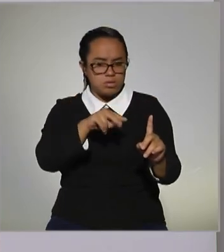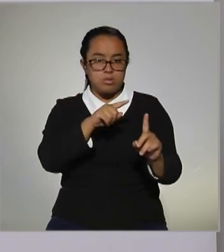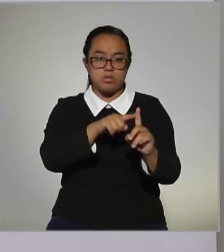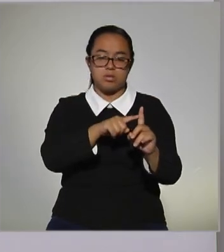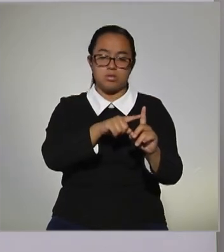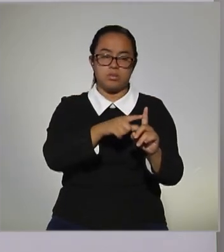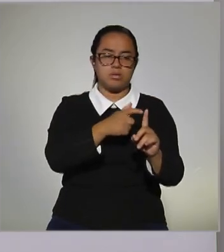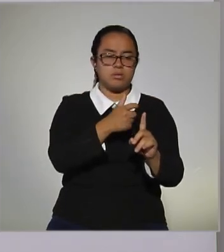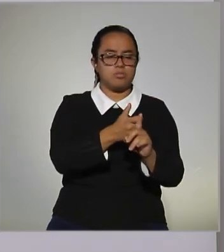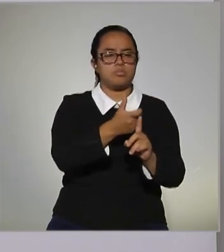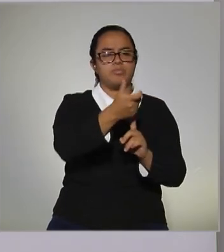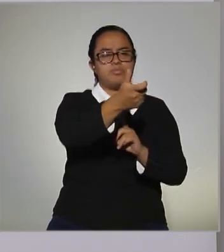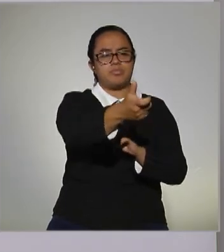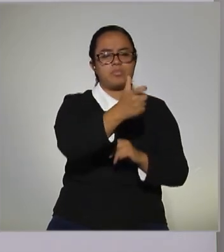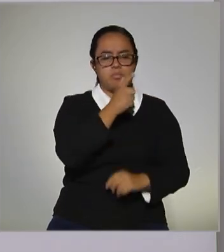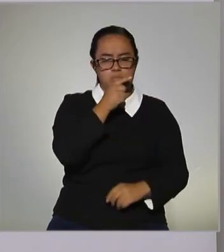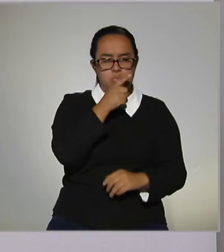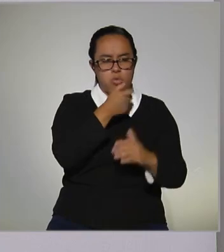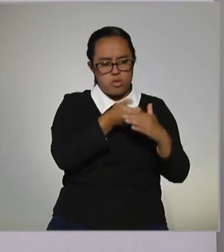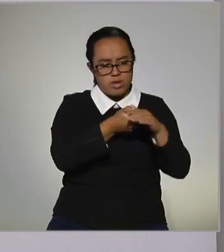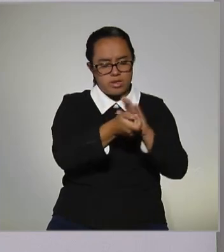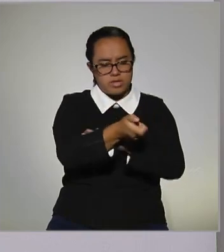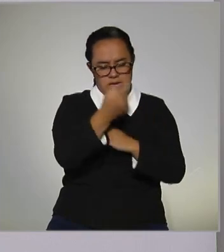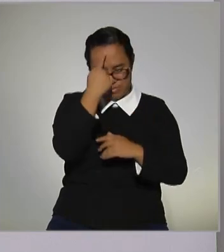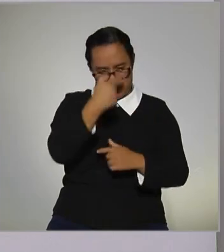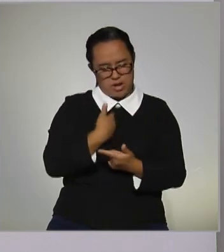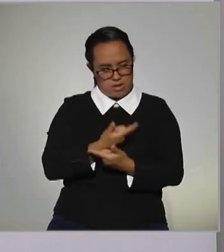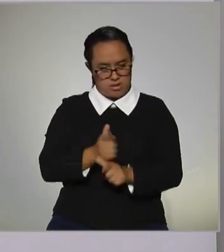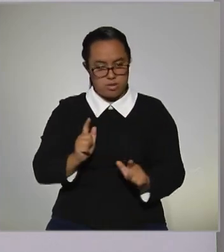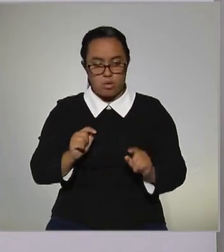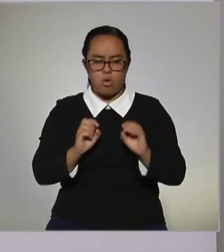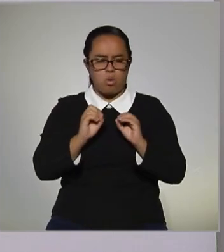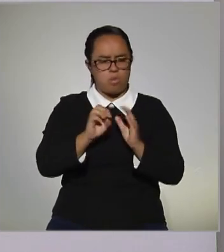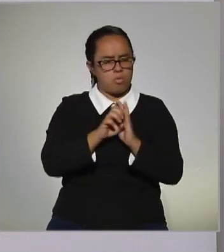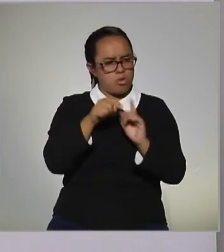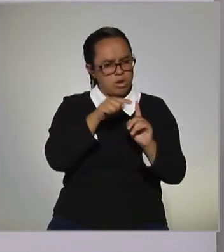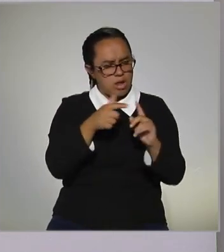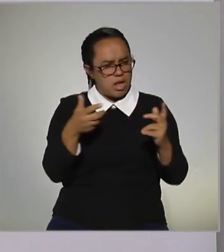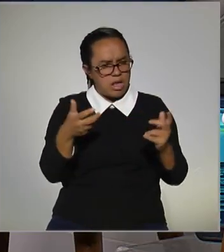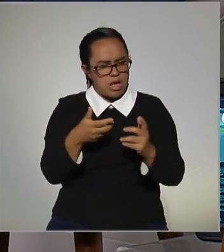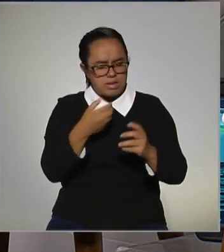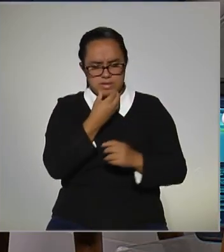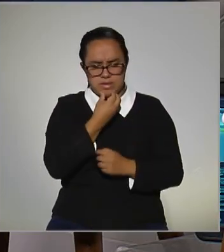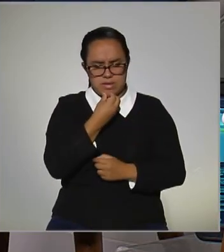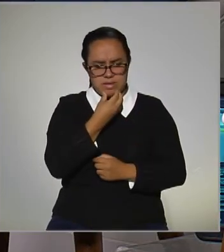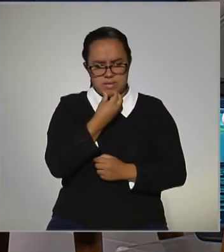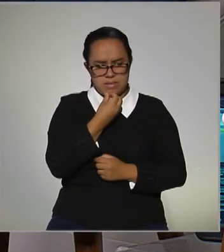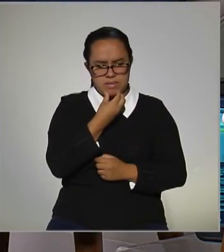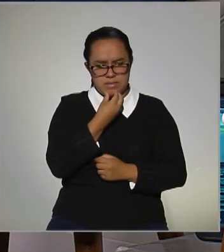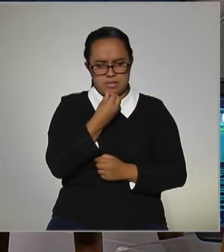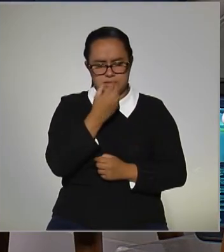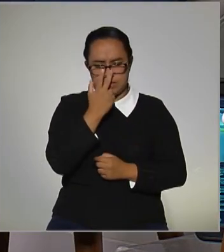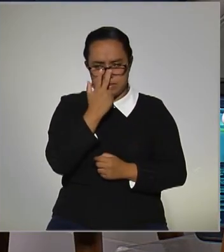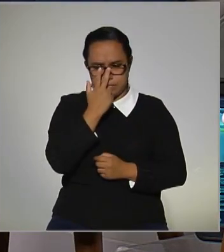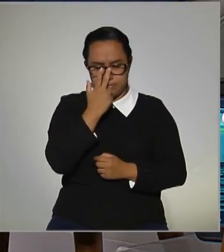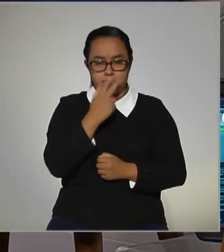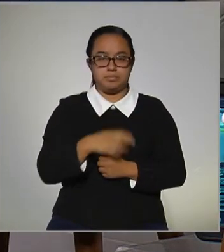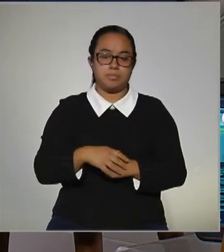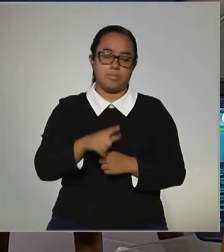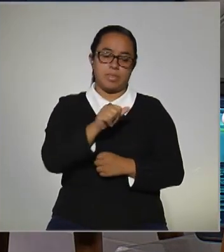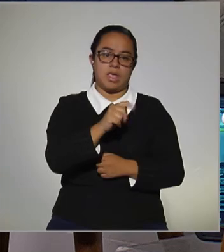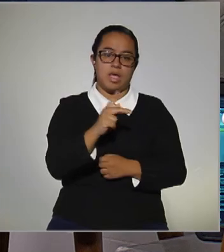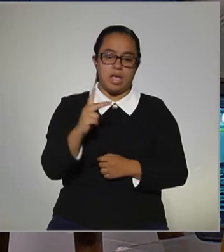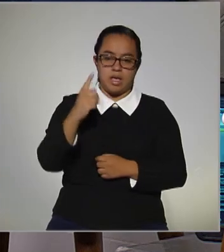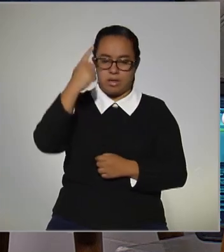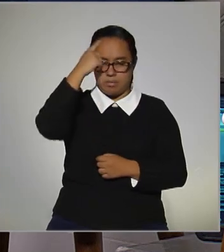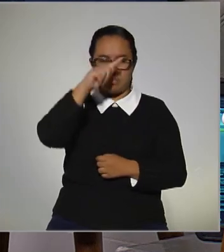dinero al policía para que lo deje ir, que de repente veo que hace cosas que baja aplicaciones